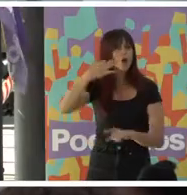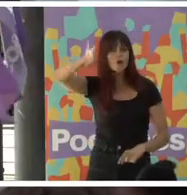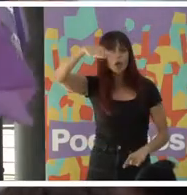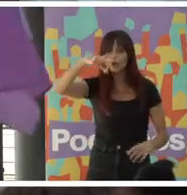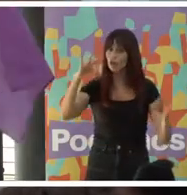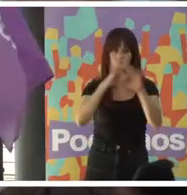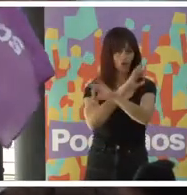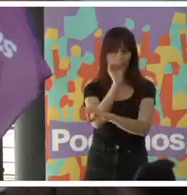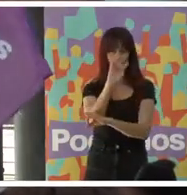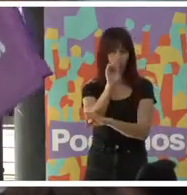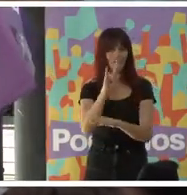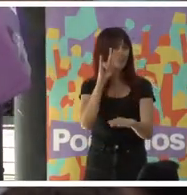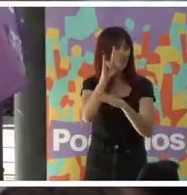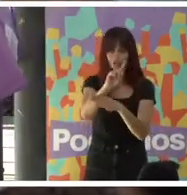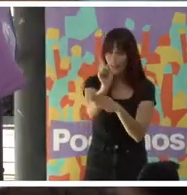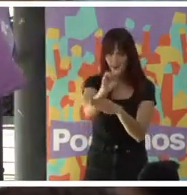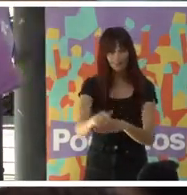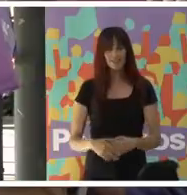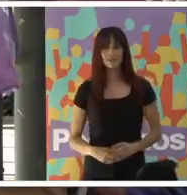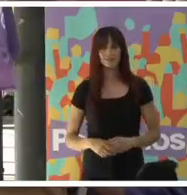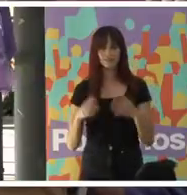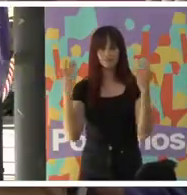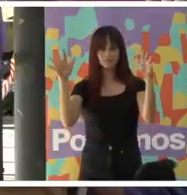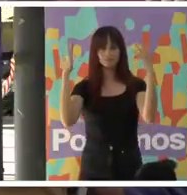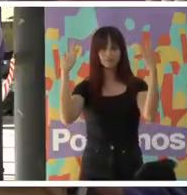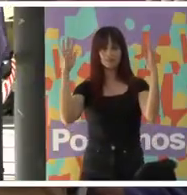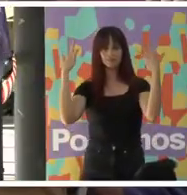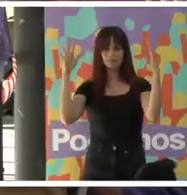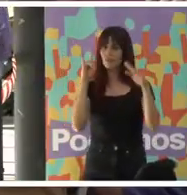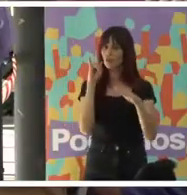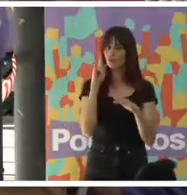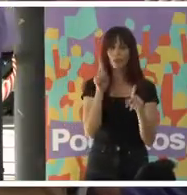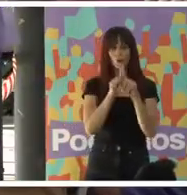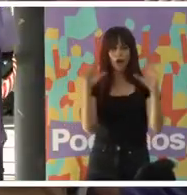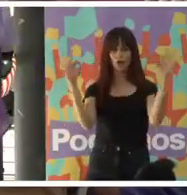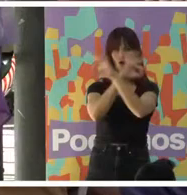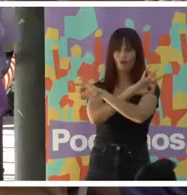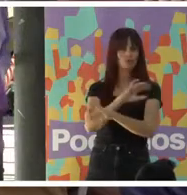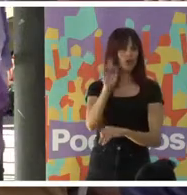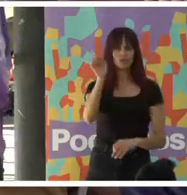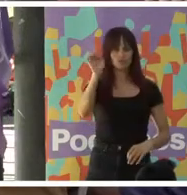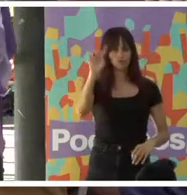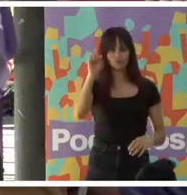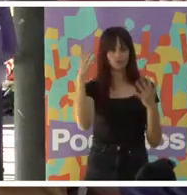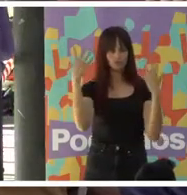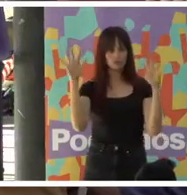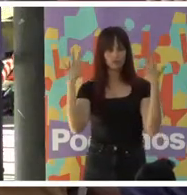os equivoquéis, que no os engañen. Que no os confundan.